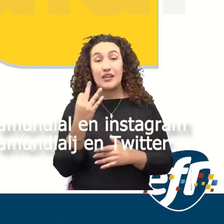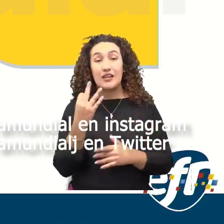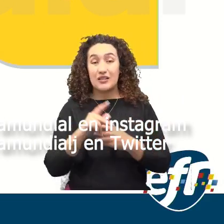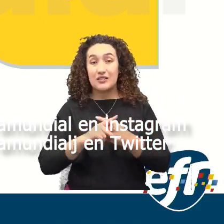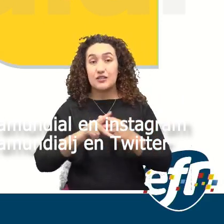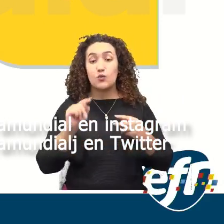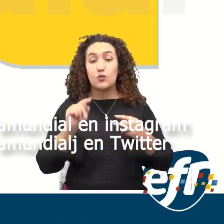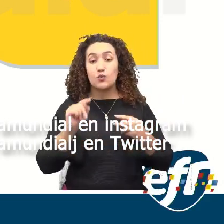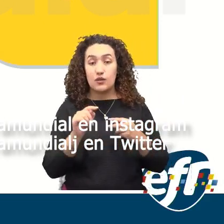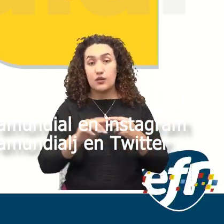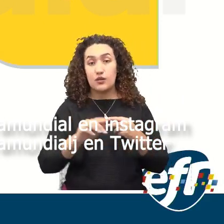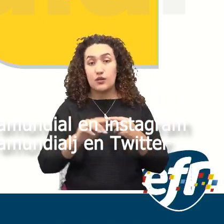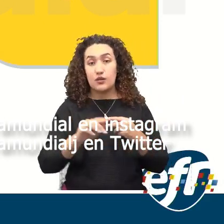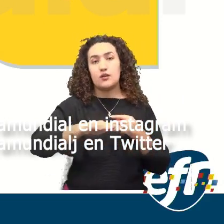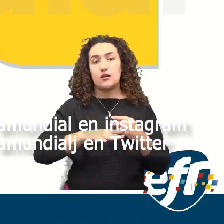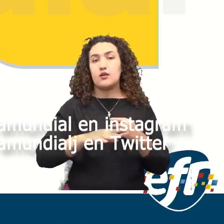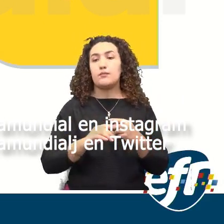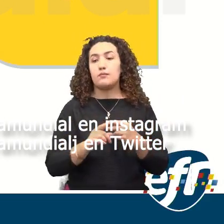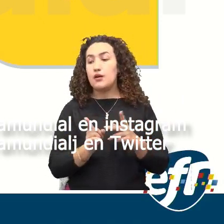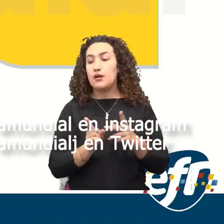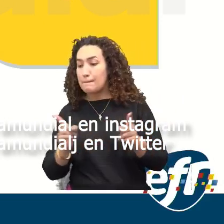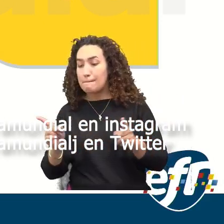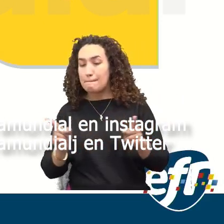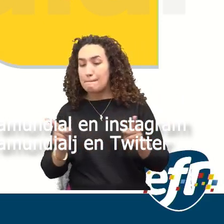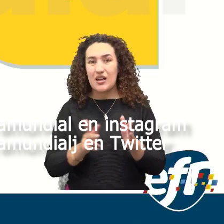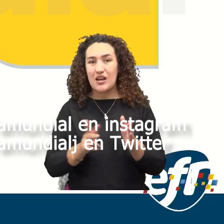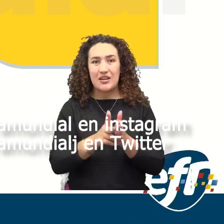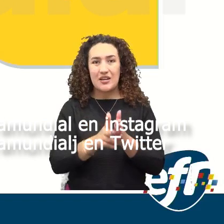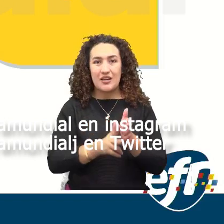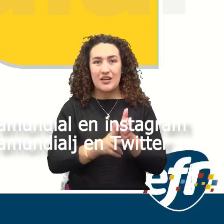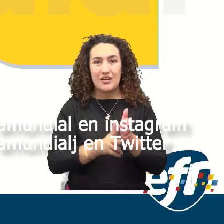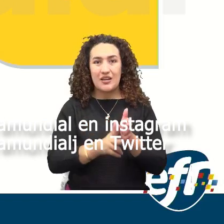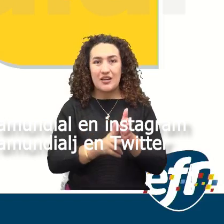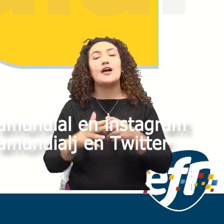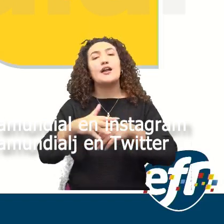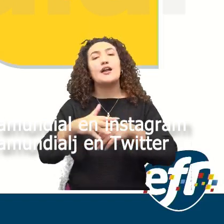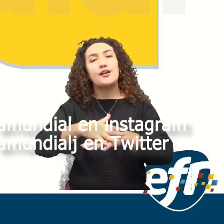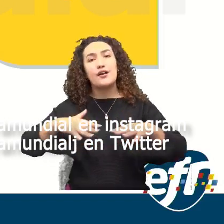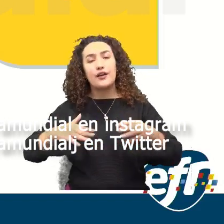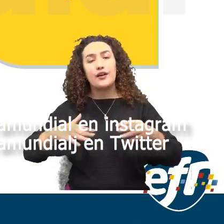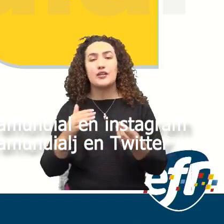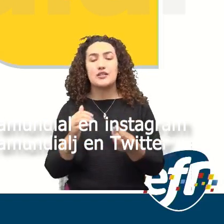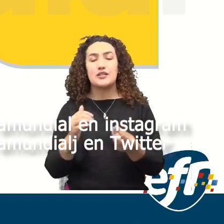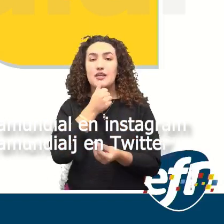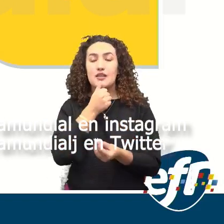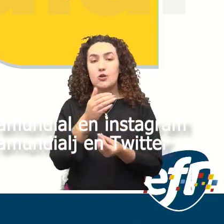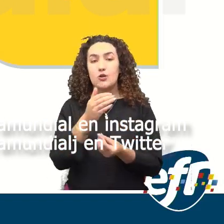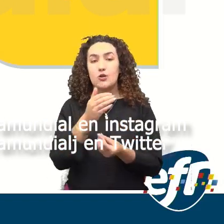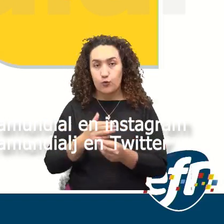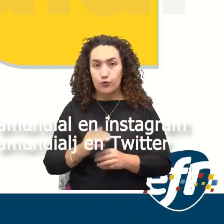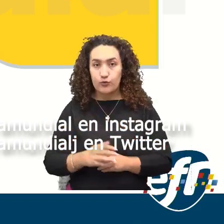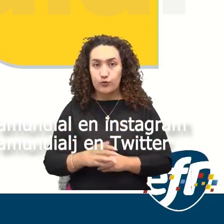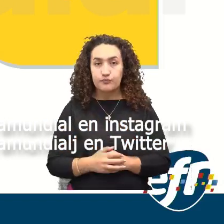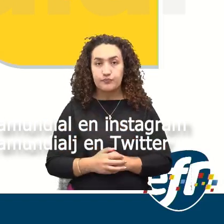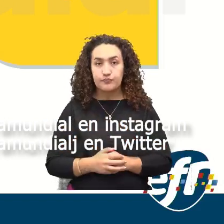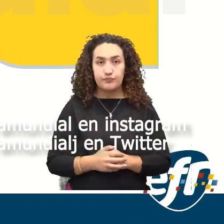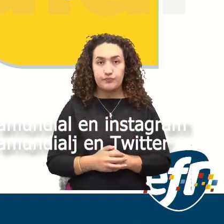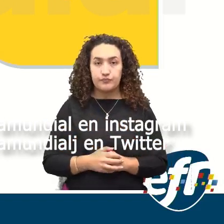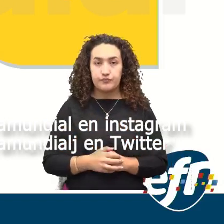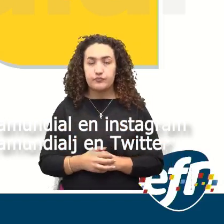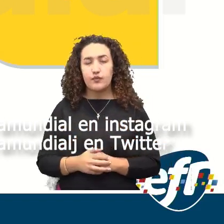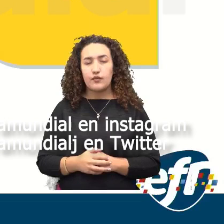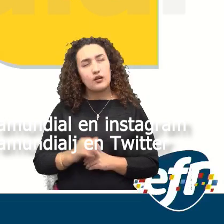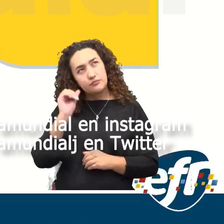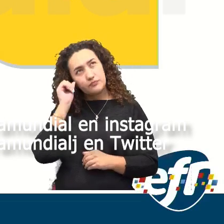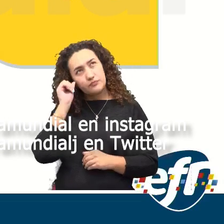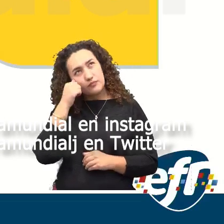kilómetros, tenemos por los dos costados de la línea férrea redes de hidrocarburos. La red de hidrocarburos, que trae cerca del, si no me falla la